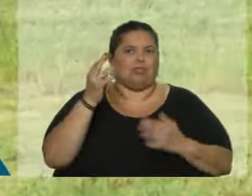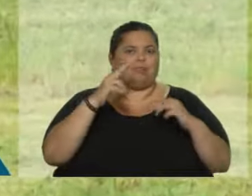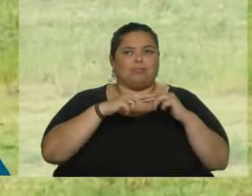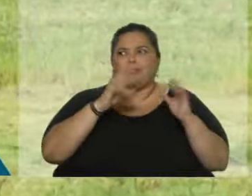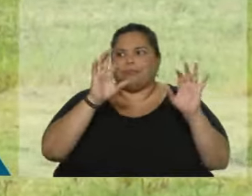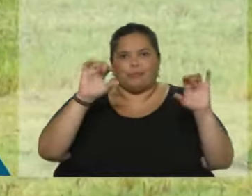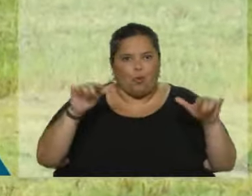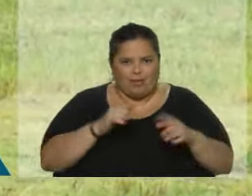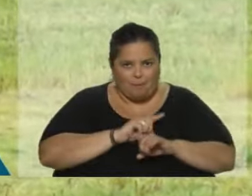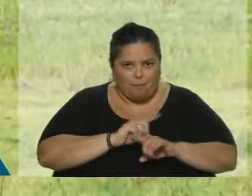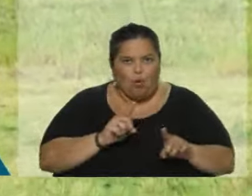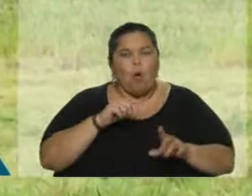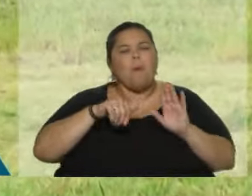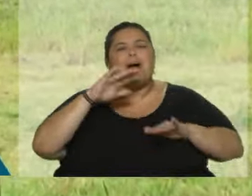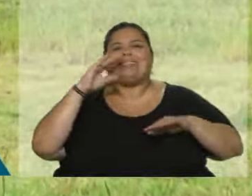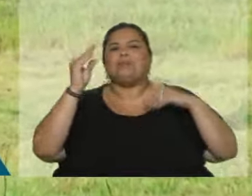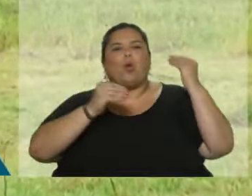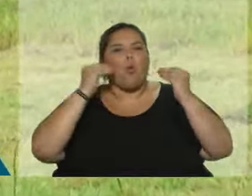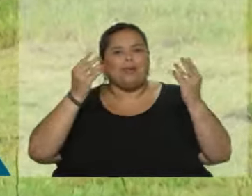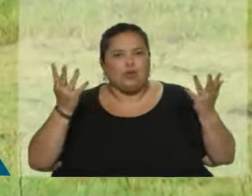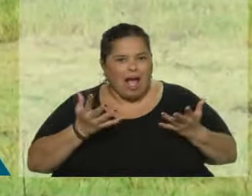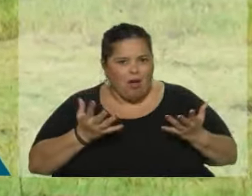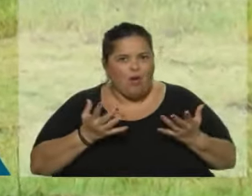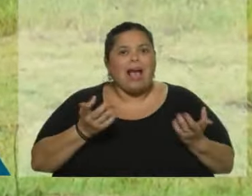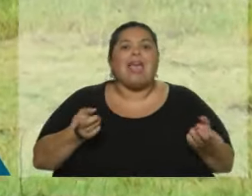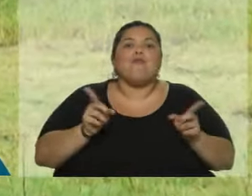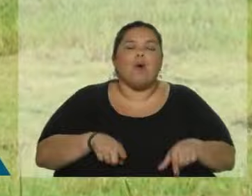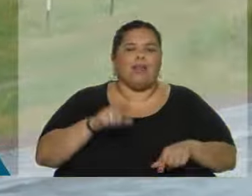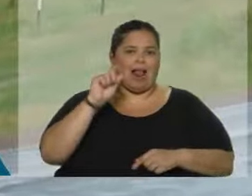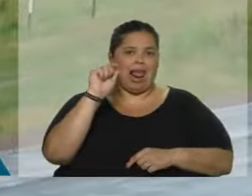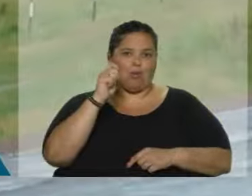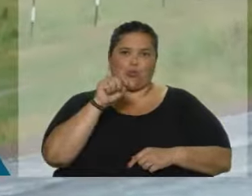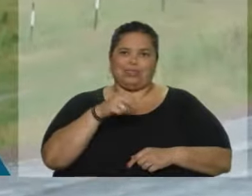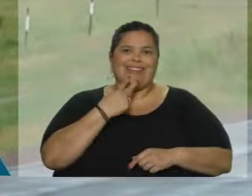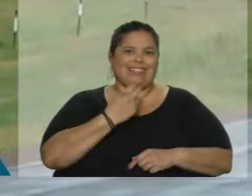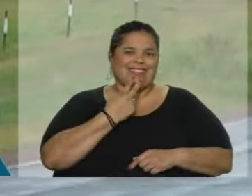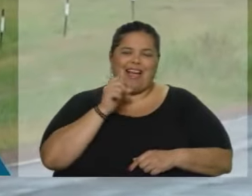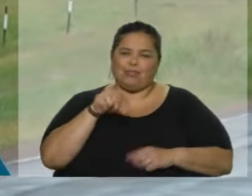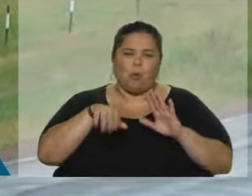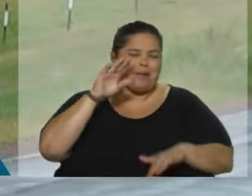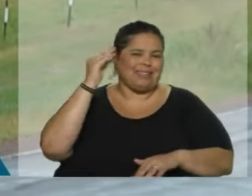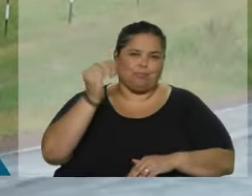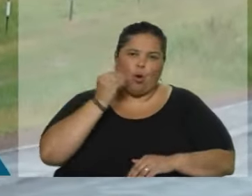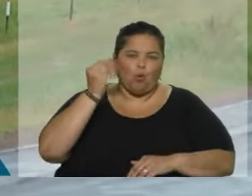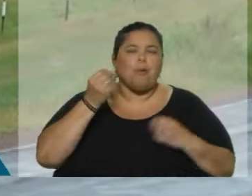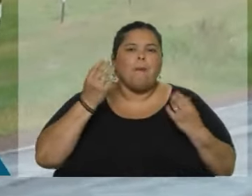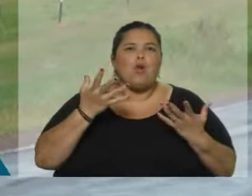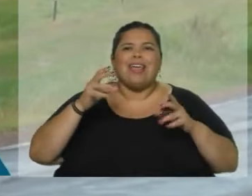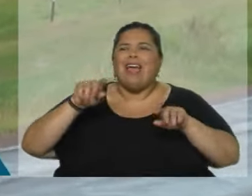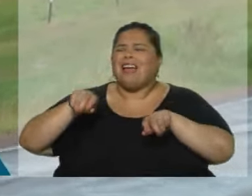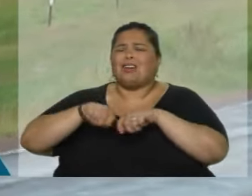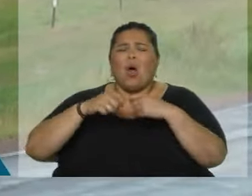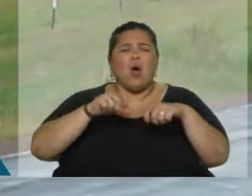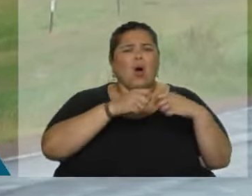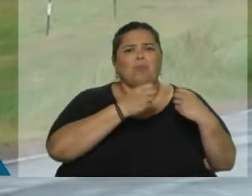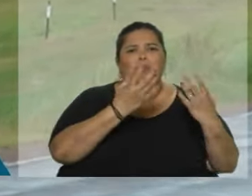preocupación a estas horas es el tema del restablecimiento del servicio de energía eléctrica, que fue tan grande el destrozo que la gente de UTE